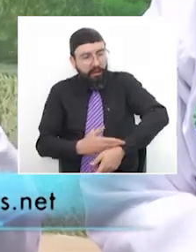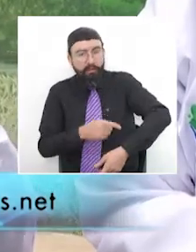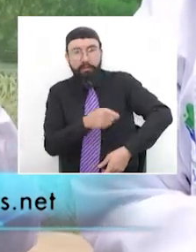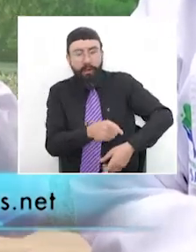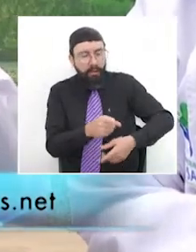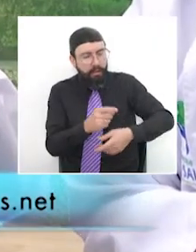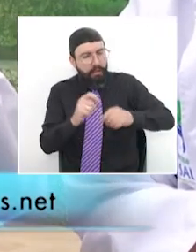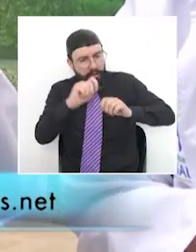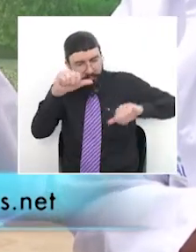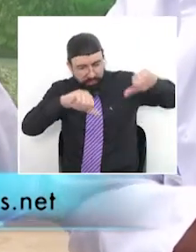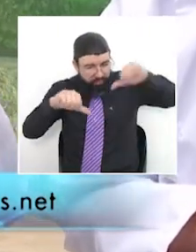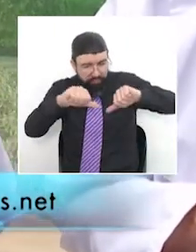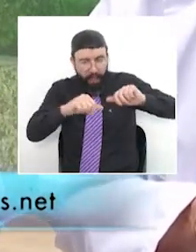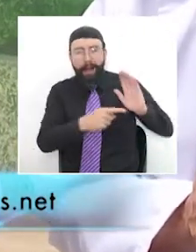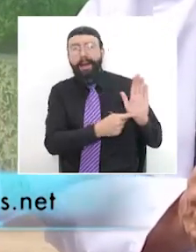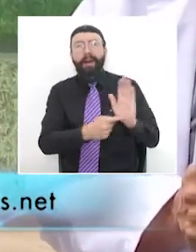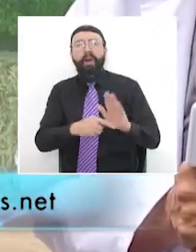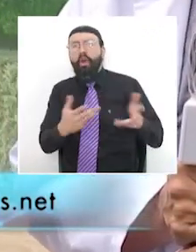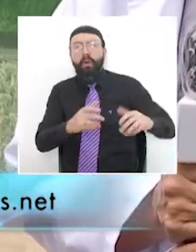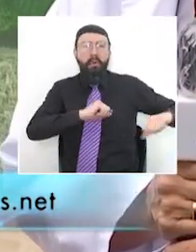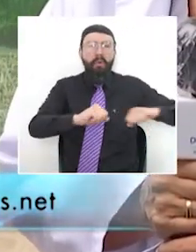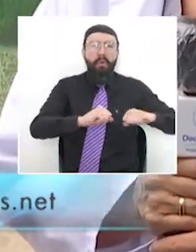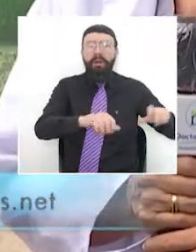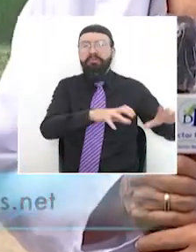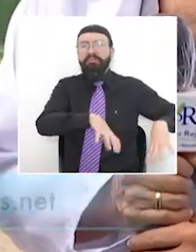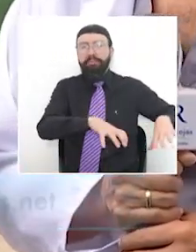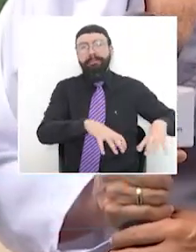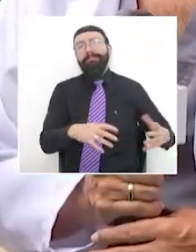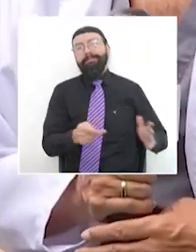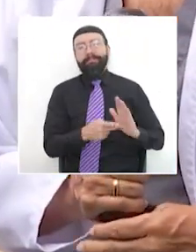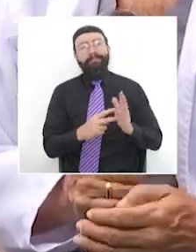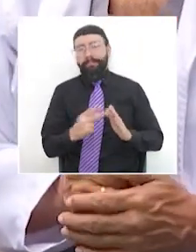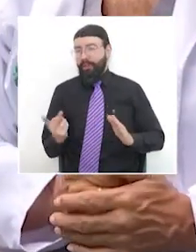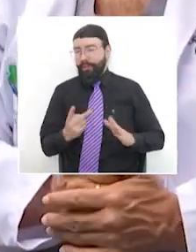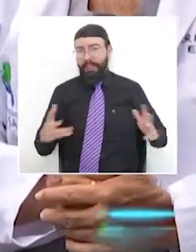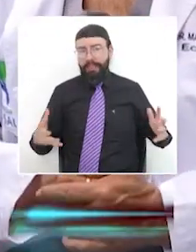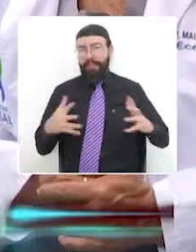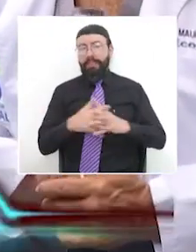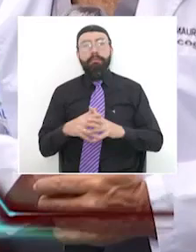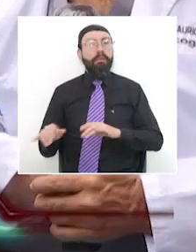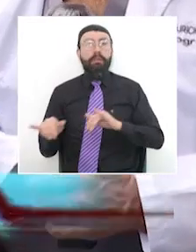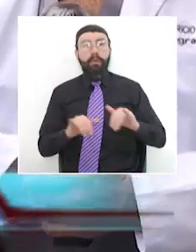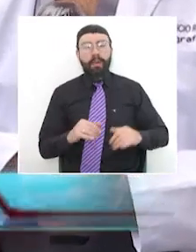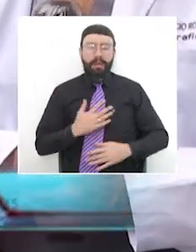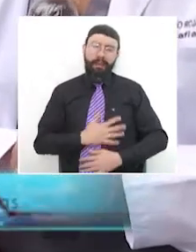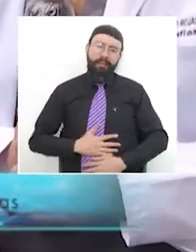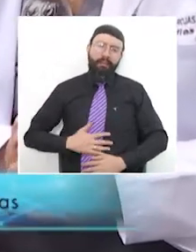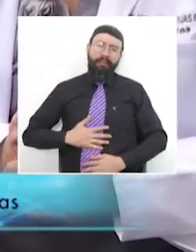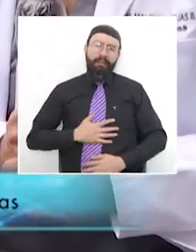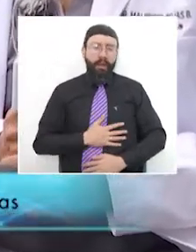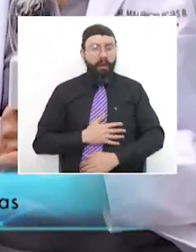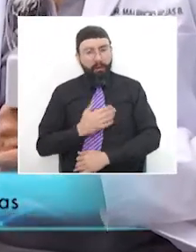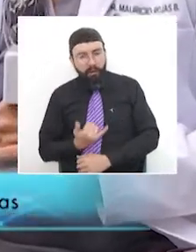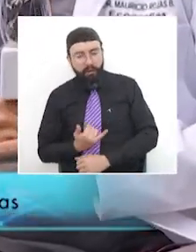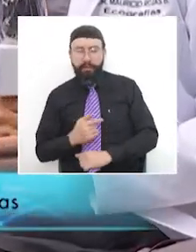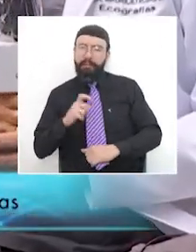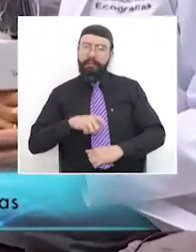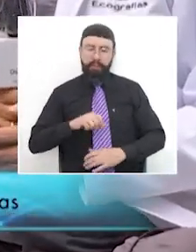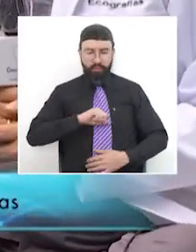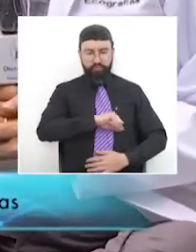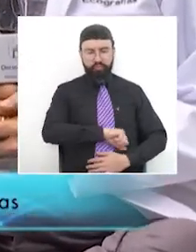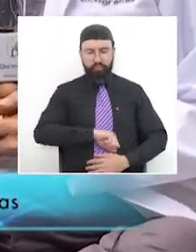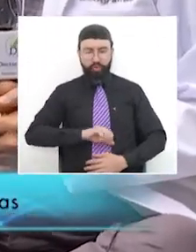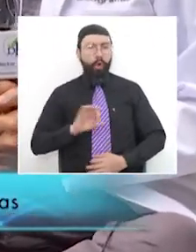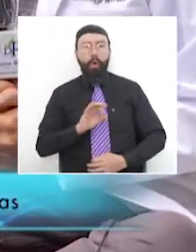funciona. Por eso son complementos, como muchas veces el cuadro gástrico necesita o una tomografía o